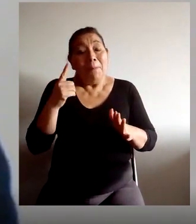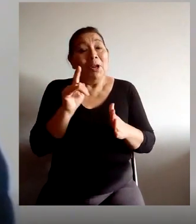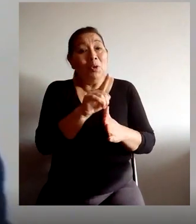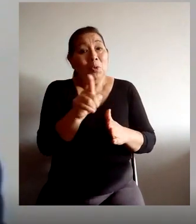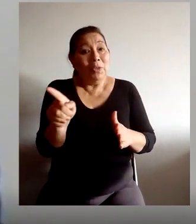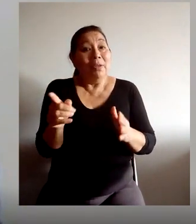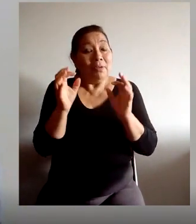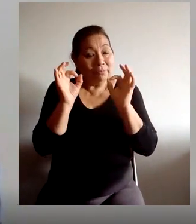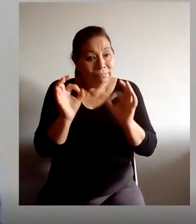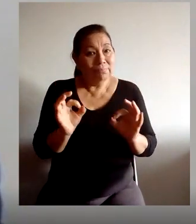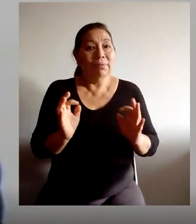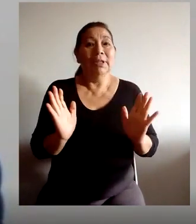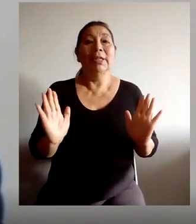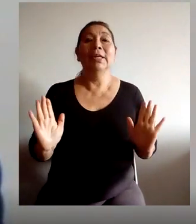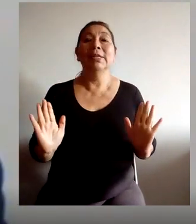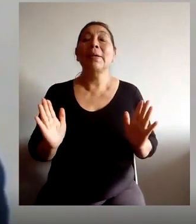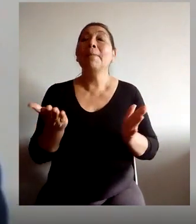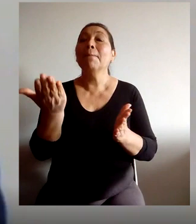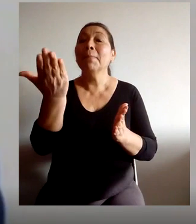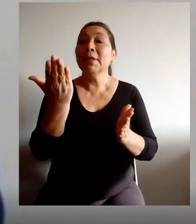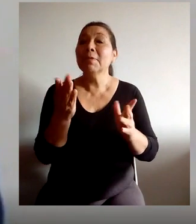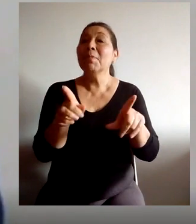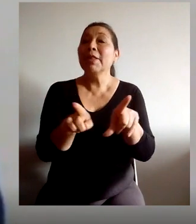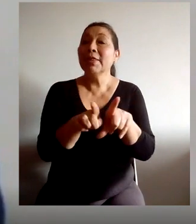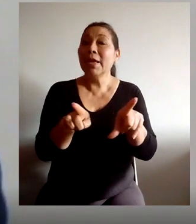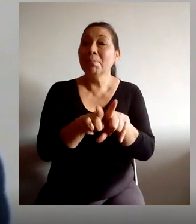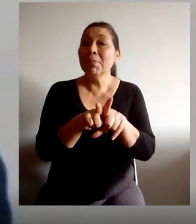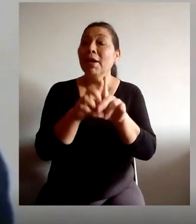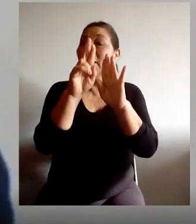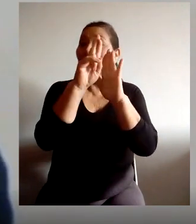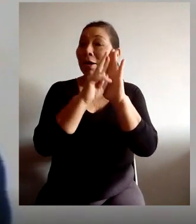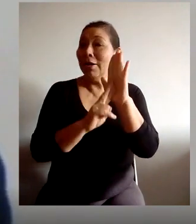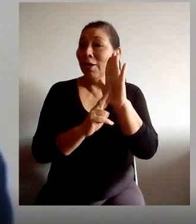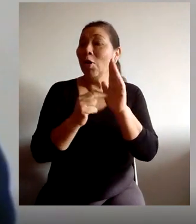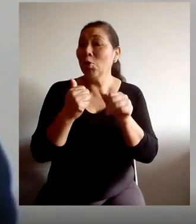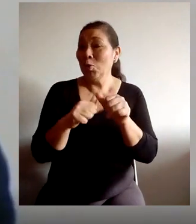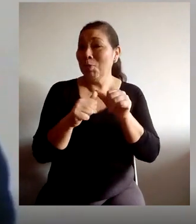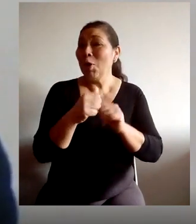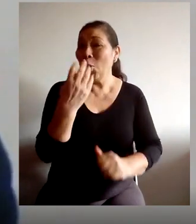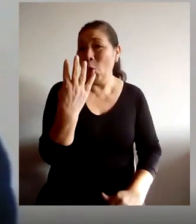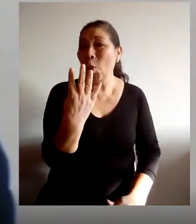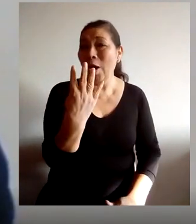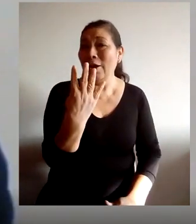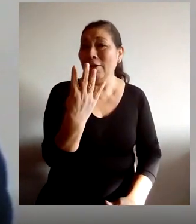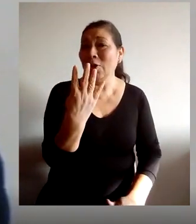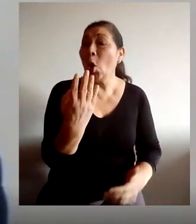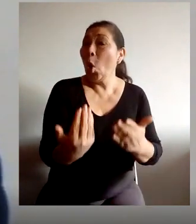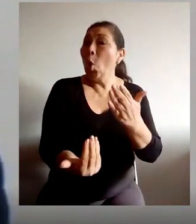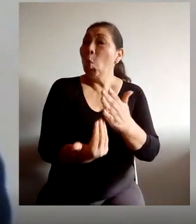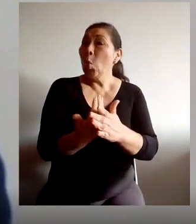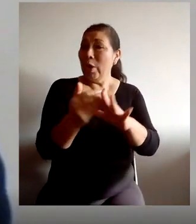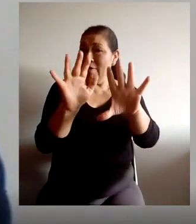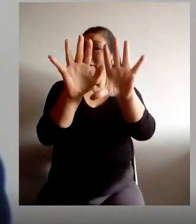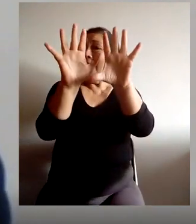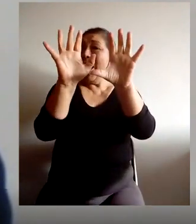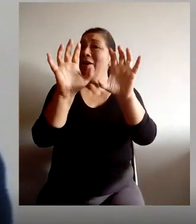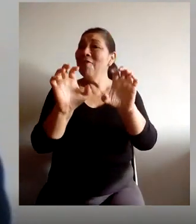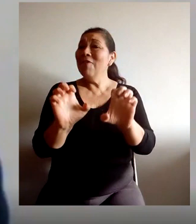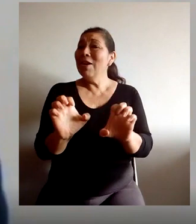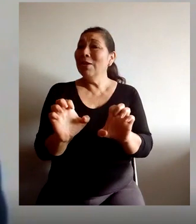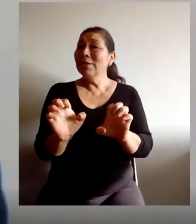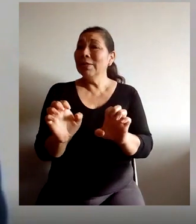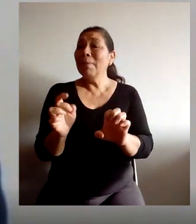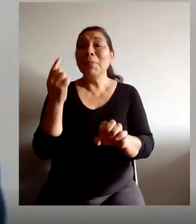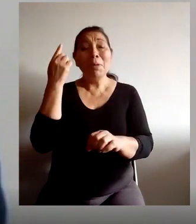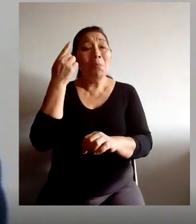y que se someta una nueva evaluación al demandante y por ejemplo, se pueda someter esa evaluación al Instituto